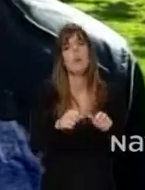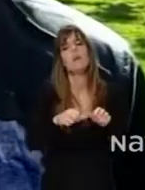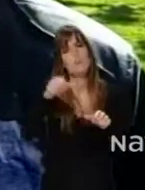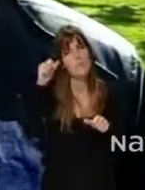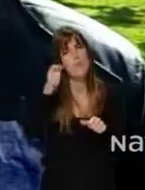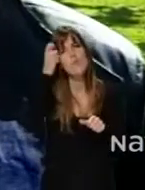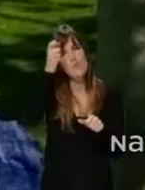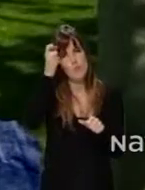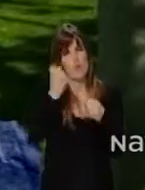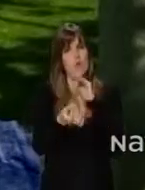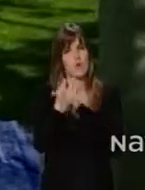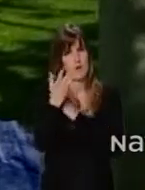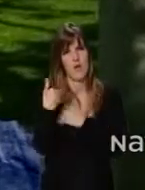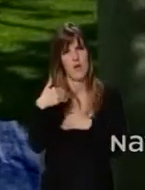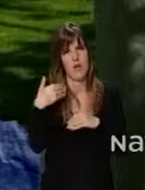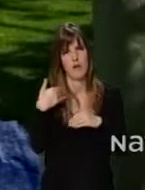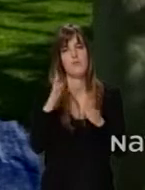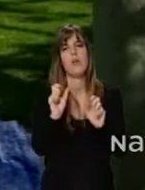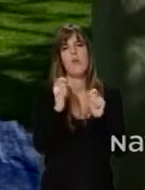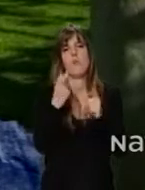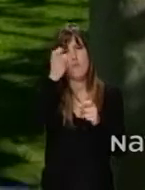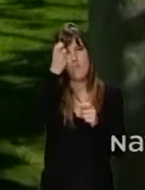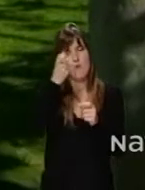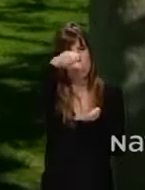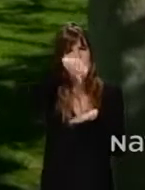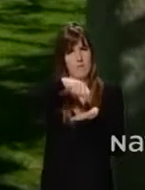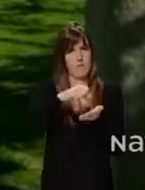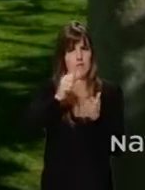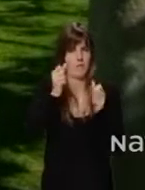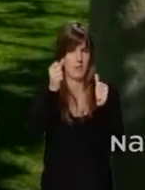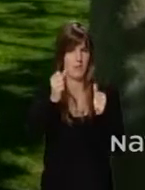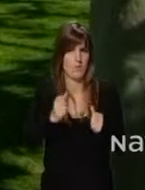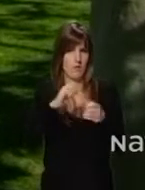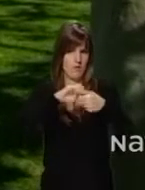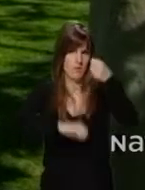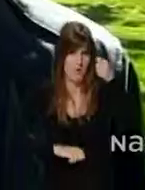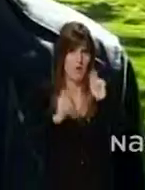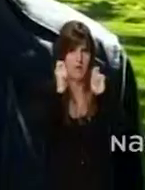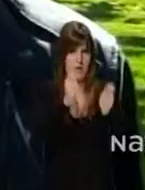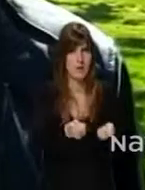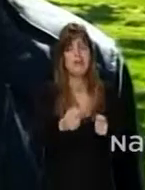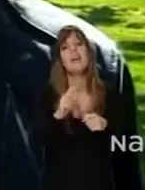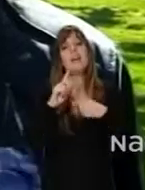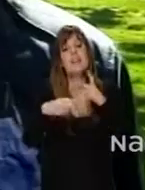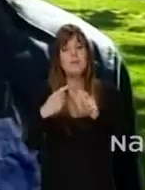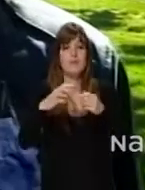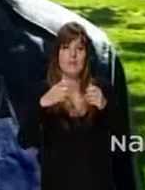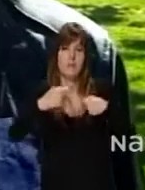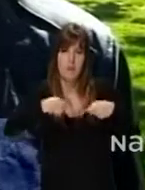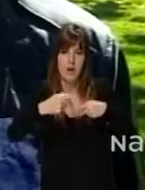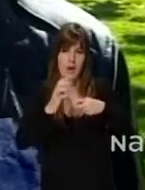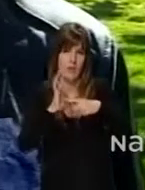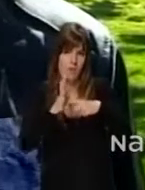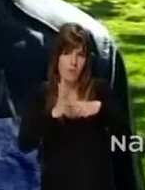la localidad, claro está. Posteriormente se da la posibilidad de hacer mercado, y en el mercado lo